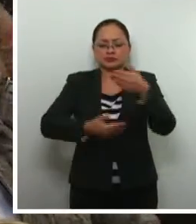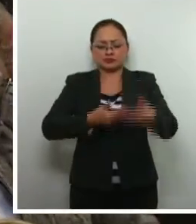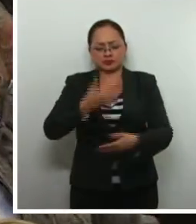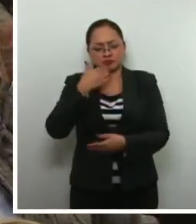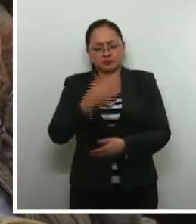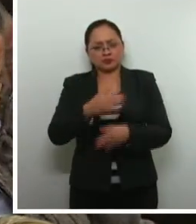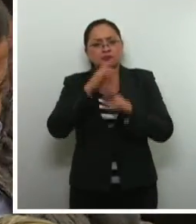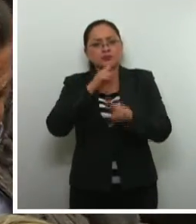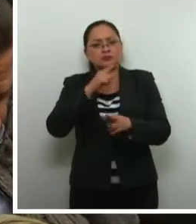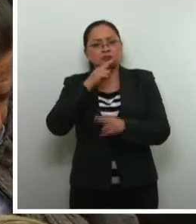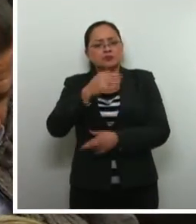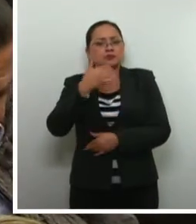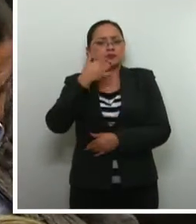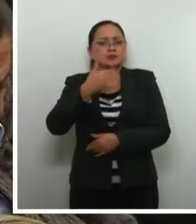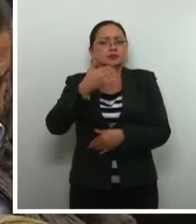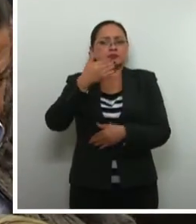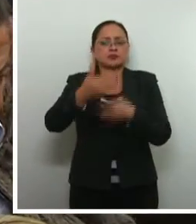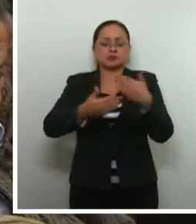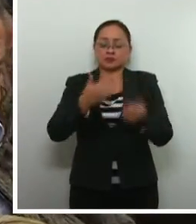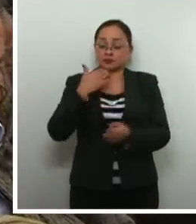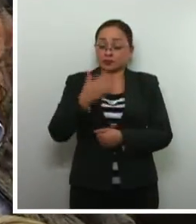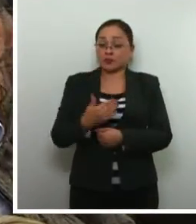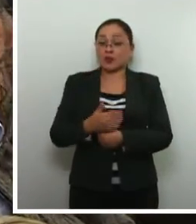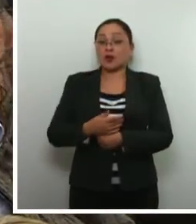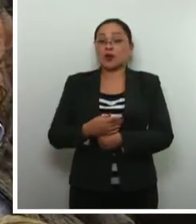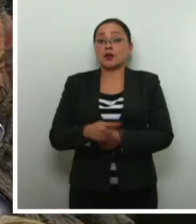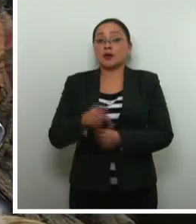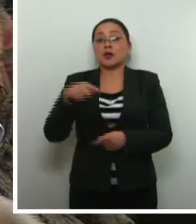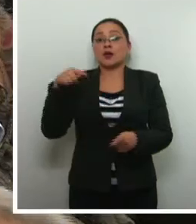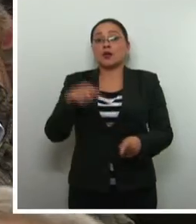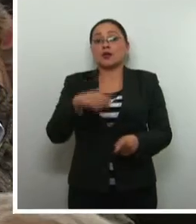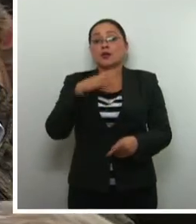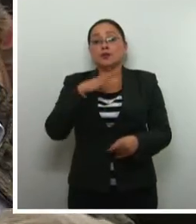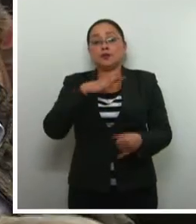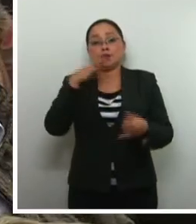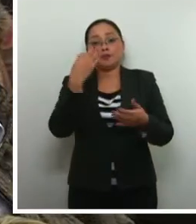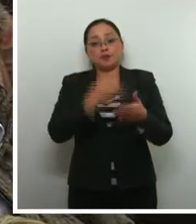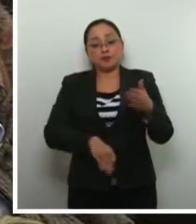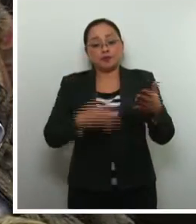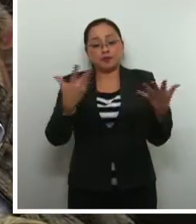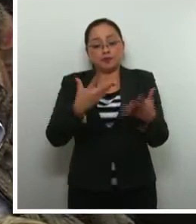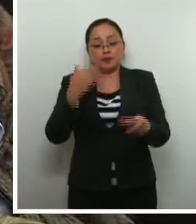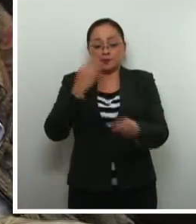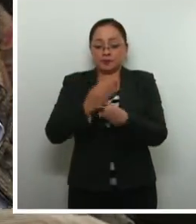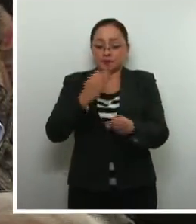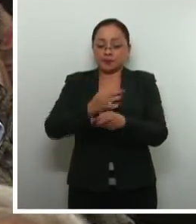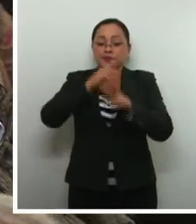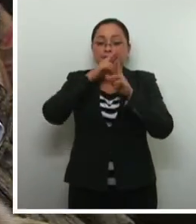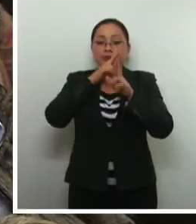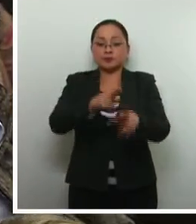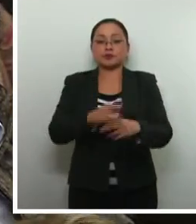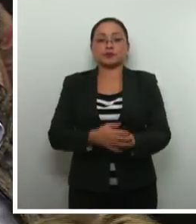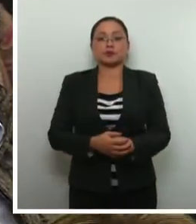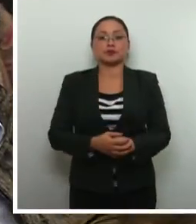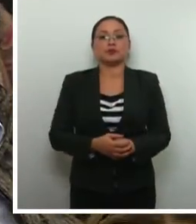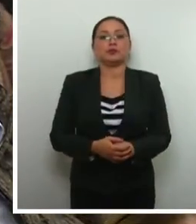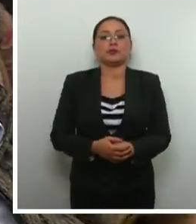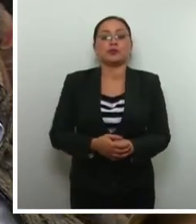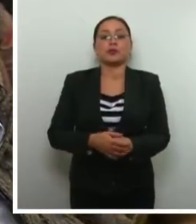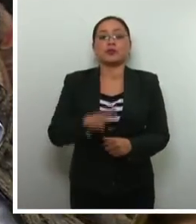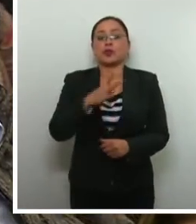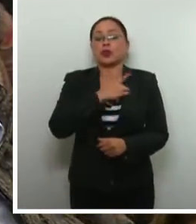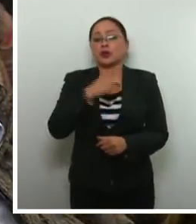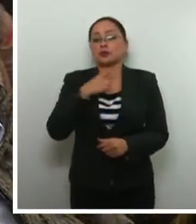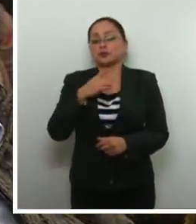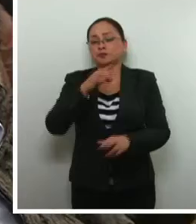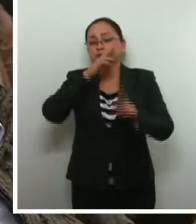resultados, indiscutiblemente, pero aquí hay un asunto que hay que resolver ahorita. Es un asunto que hay que resolverlo en